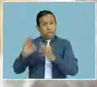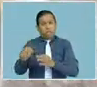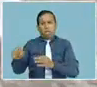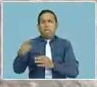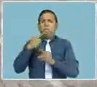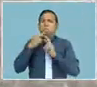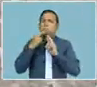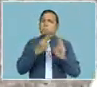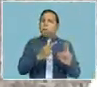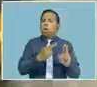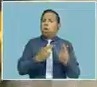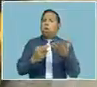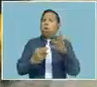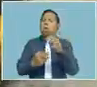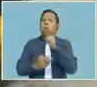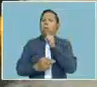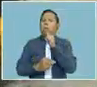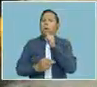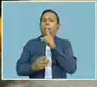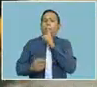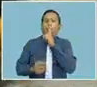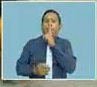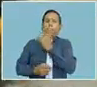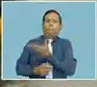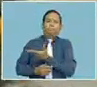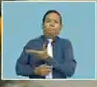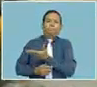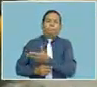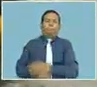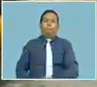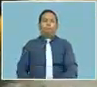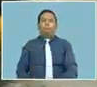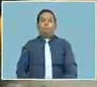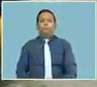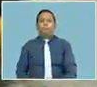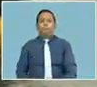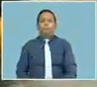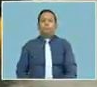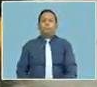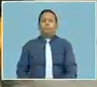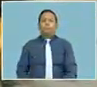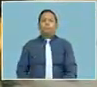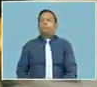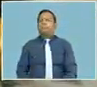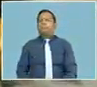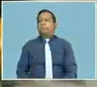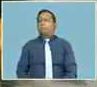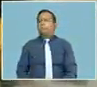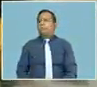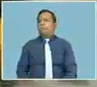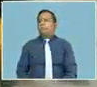las directrices presupuestarias. Informó Priscila Cadena.